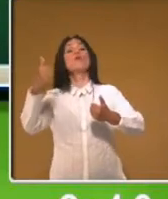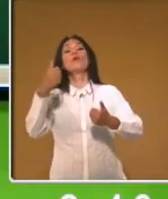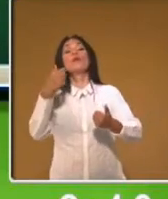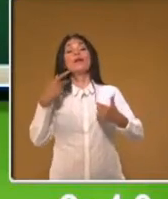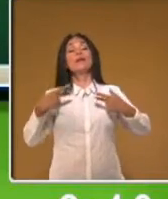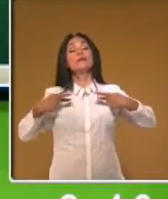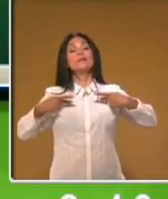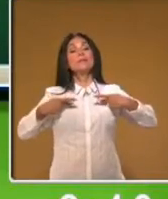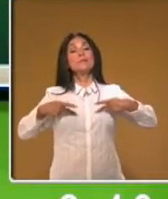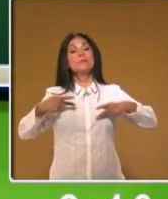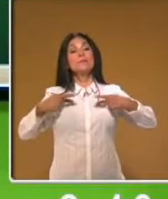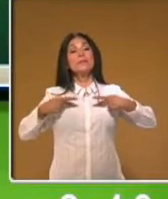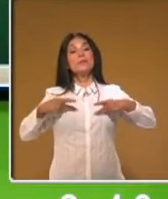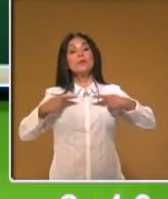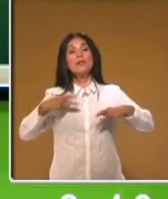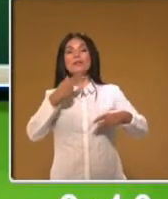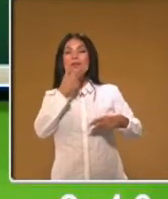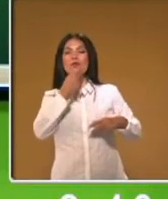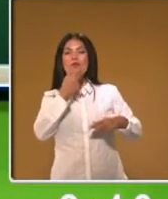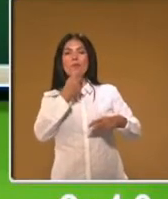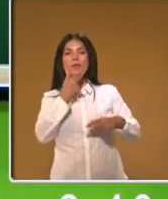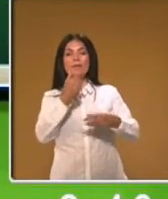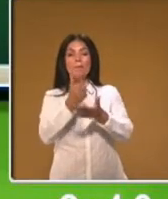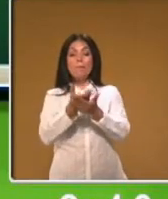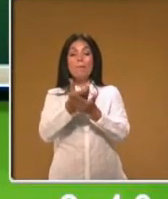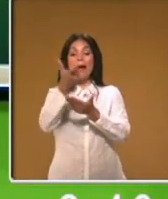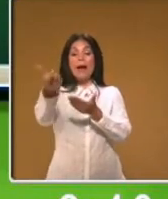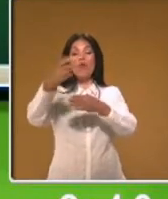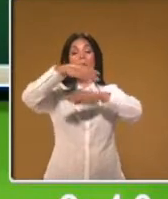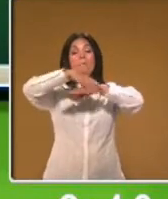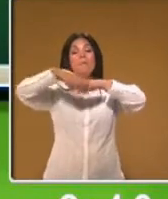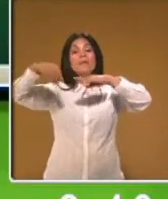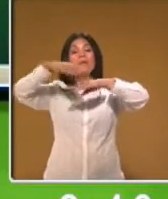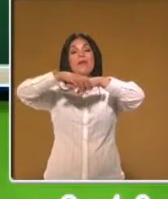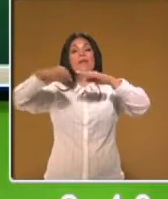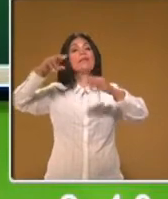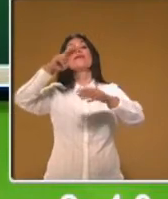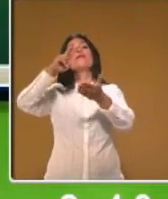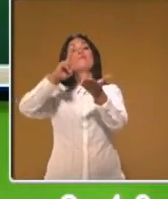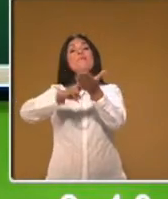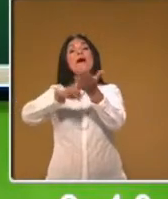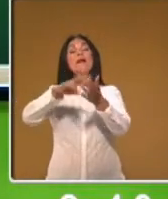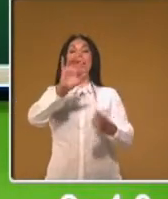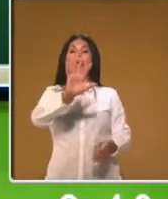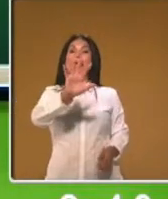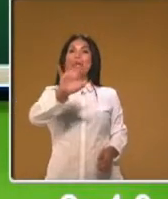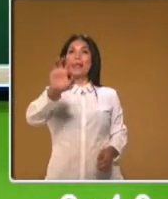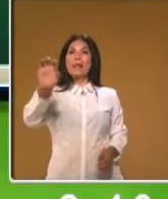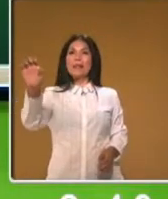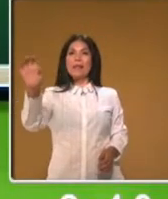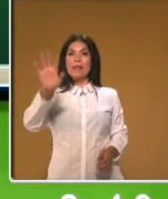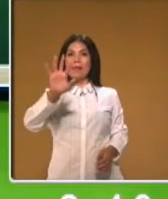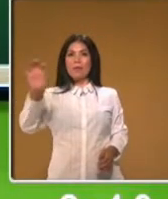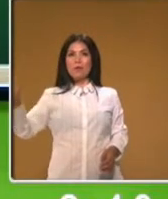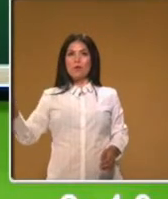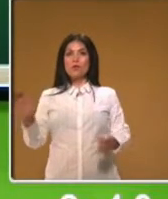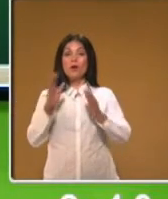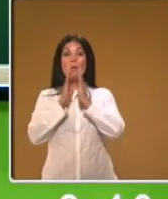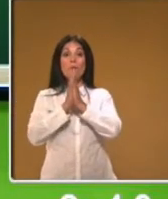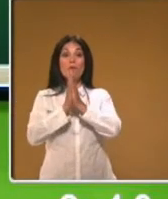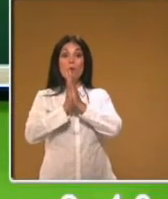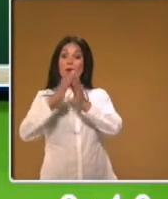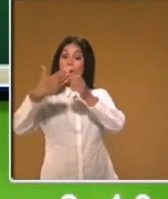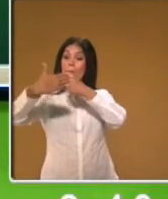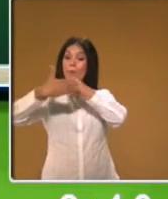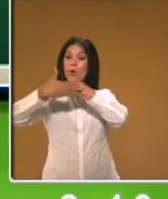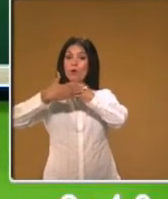un reto sobre este tema que estamos viendo y vamos a ver otro tema muy importante. No vayan a faltar la siguiente semana porque